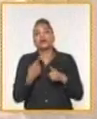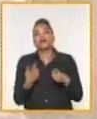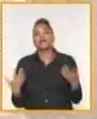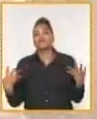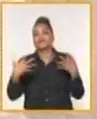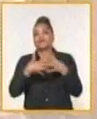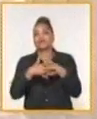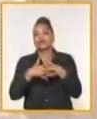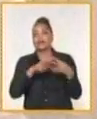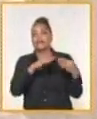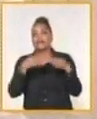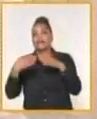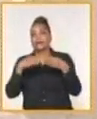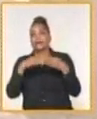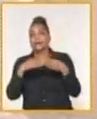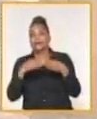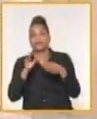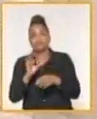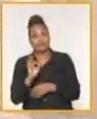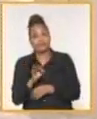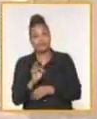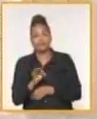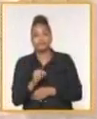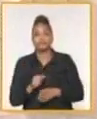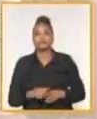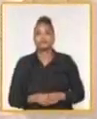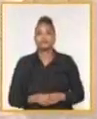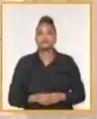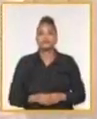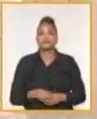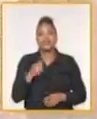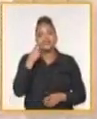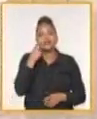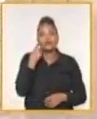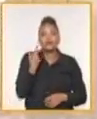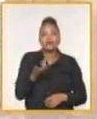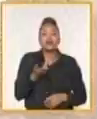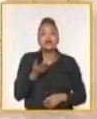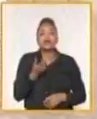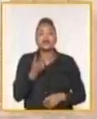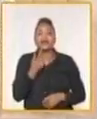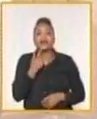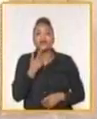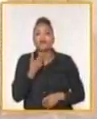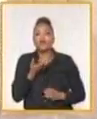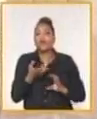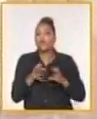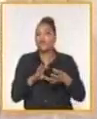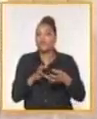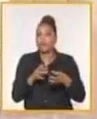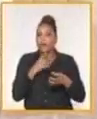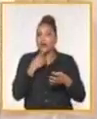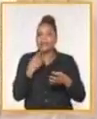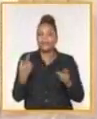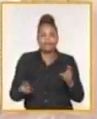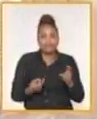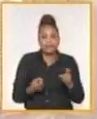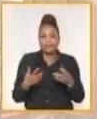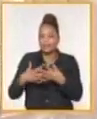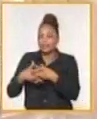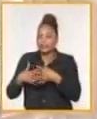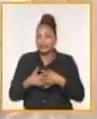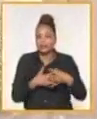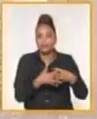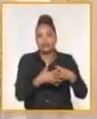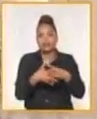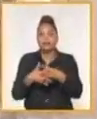conflicto. Y entonces un poco ahí tú ves cómo se mueve, es como único lo puedes organizar. Entonces, en ese sentido,